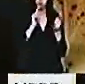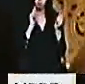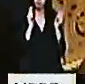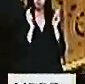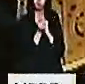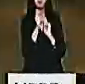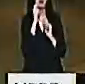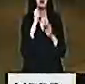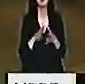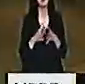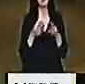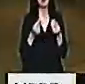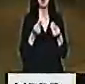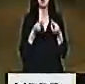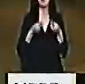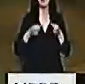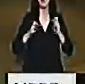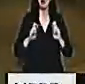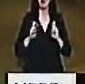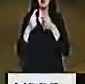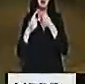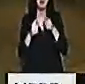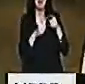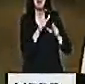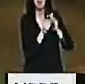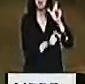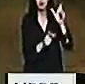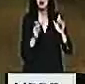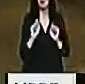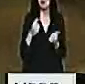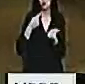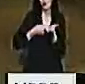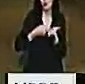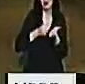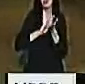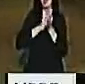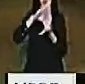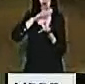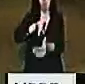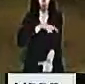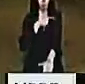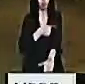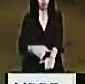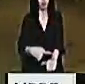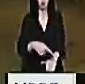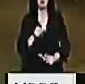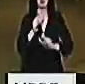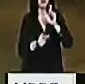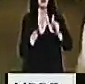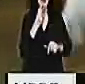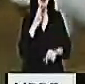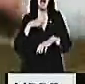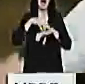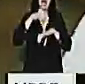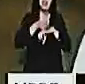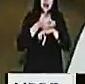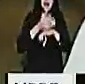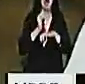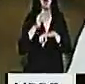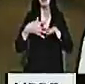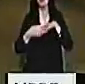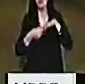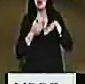para nosotros en una gran oportunidad de poder llegar a distintas personas y a lo largo de todo el país. Nos permitía, en el fondo, poder llegar a esa persona que estaba en Arica o a esa persona que